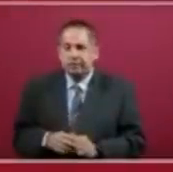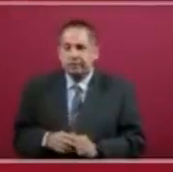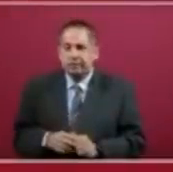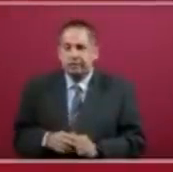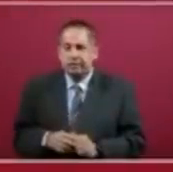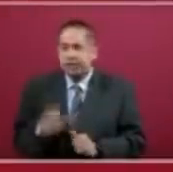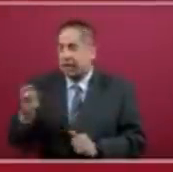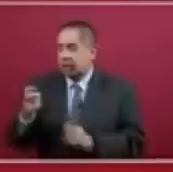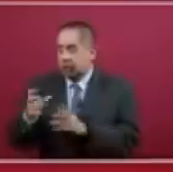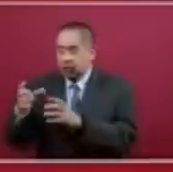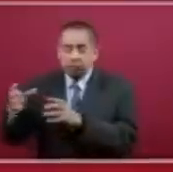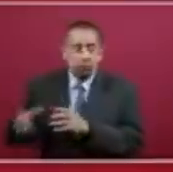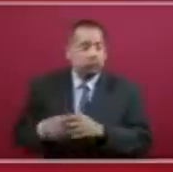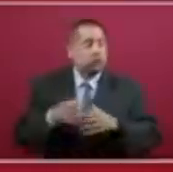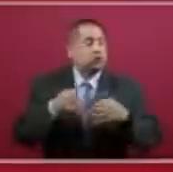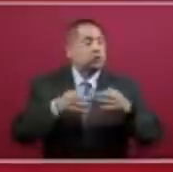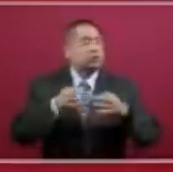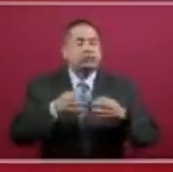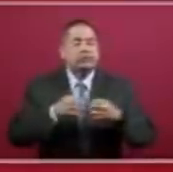Y así salía.